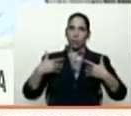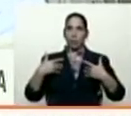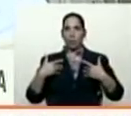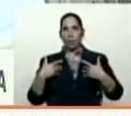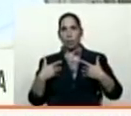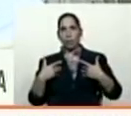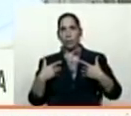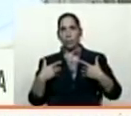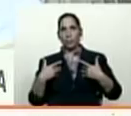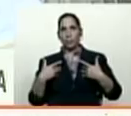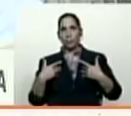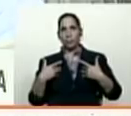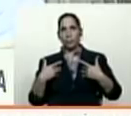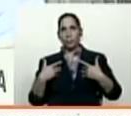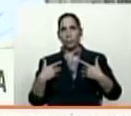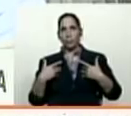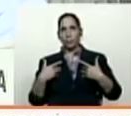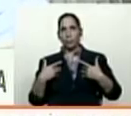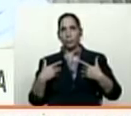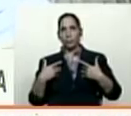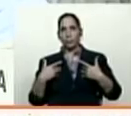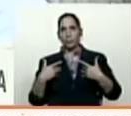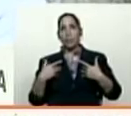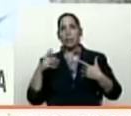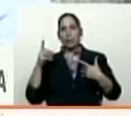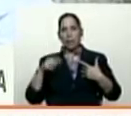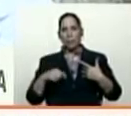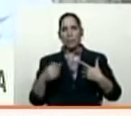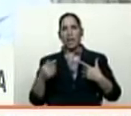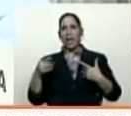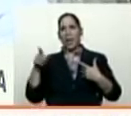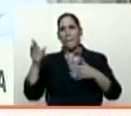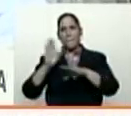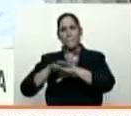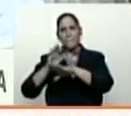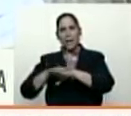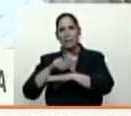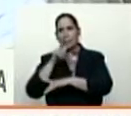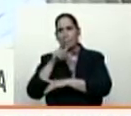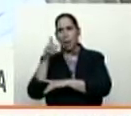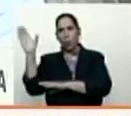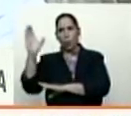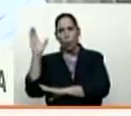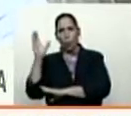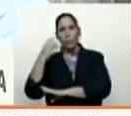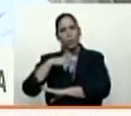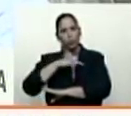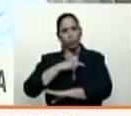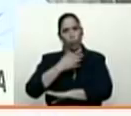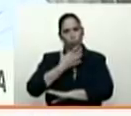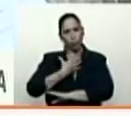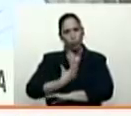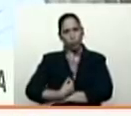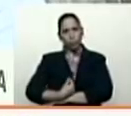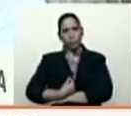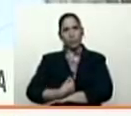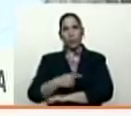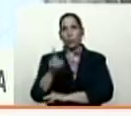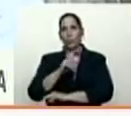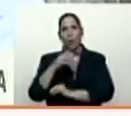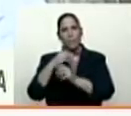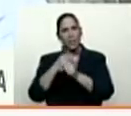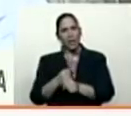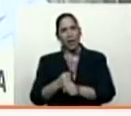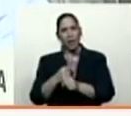malo nos entristece. No esperamos ninguna retribución como no la buscó el